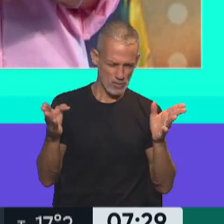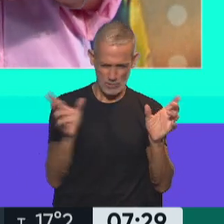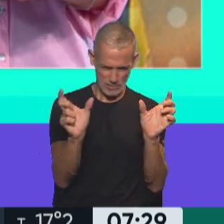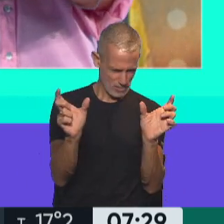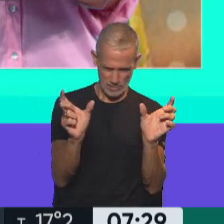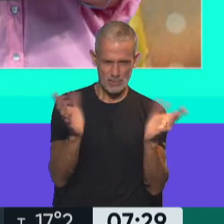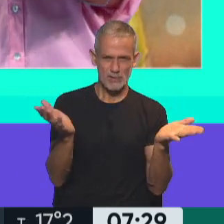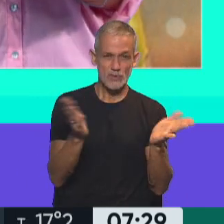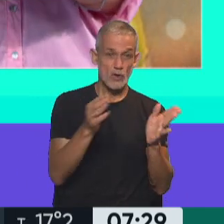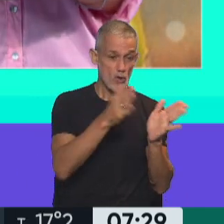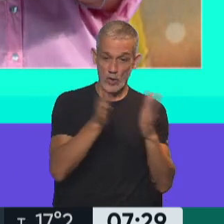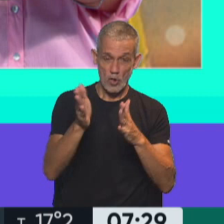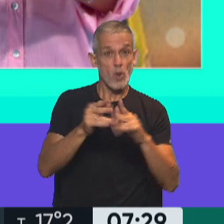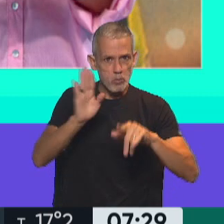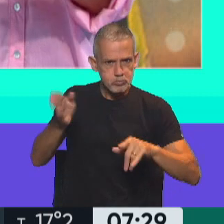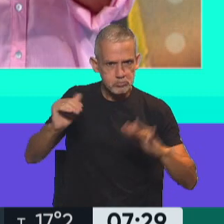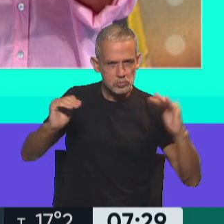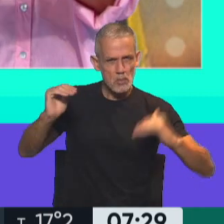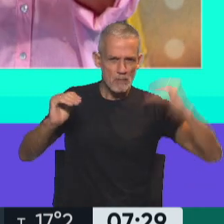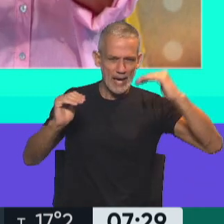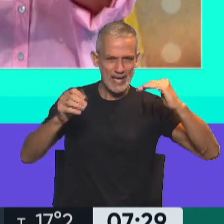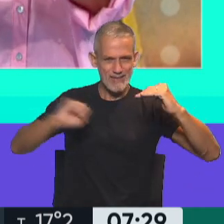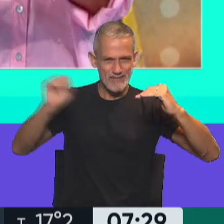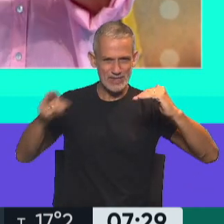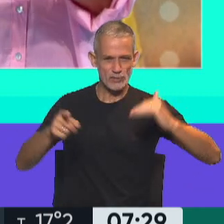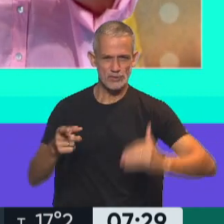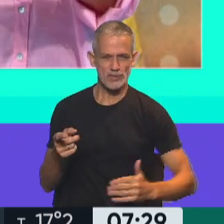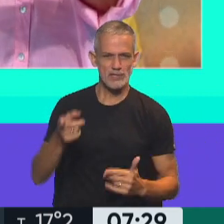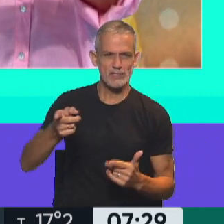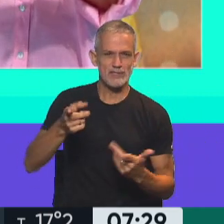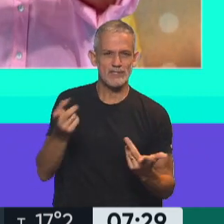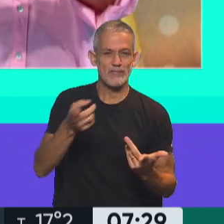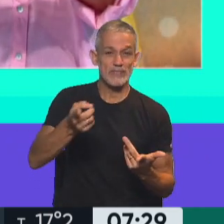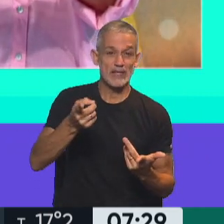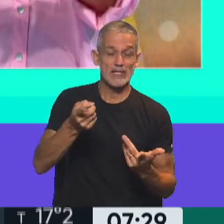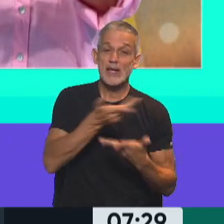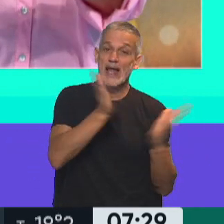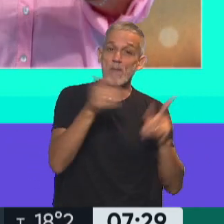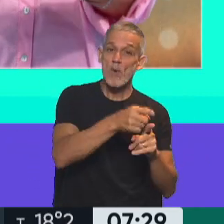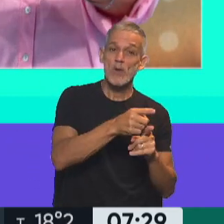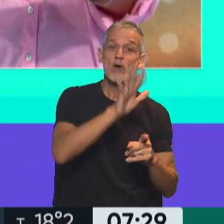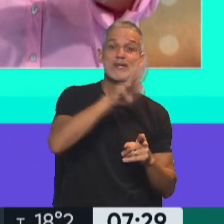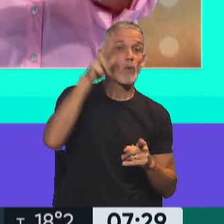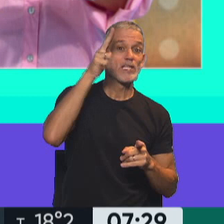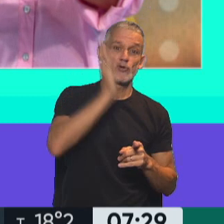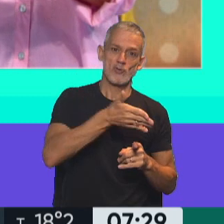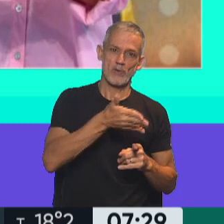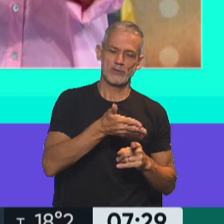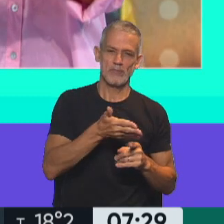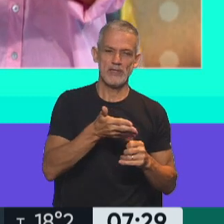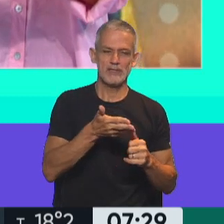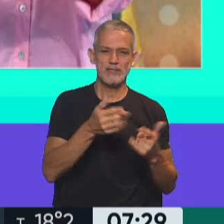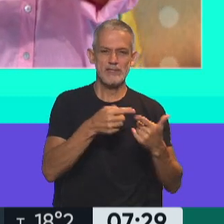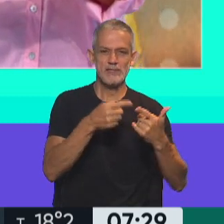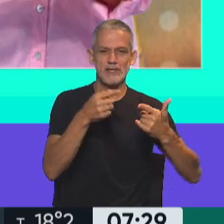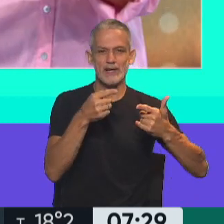que en los dos casos le ganaron, y te diría que bastante. El sector público, el 58% fue el aumento,